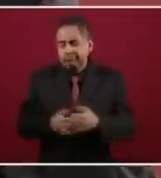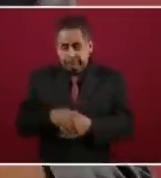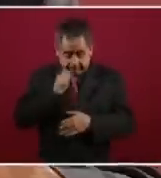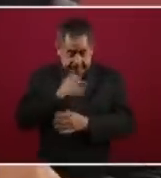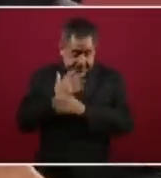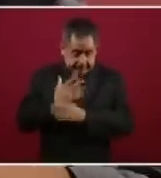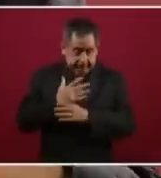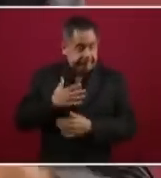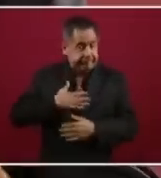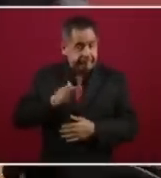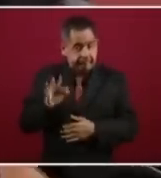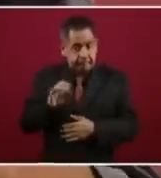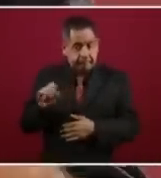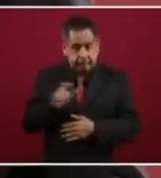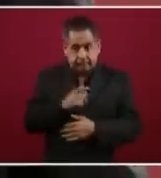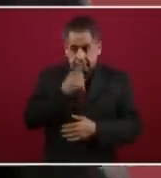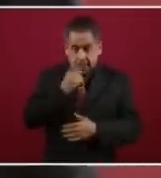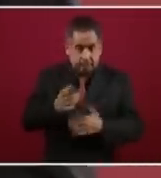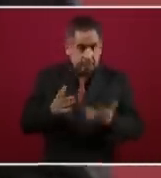mismo.